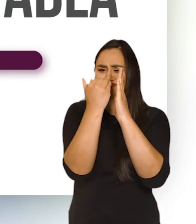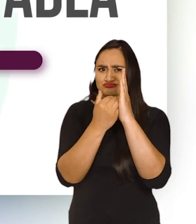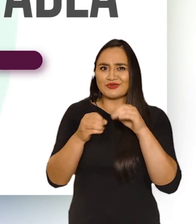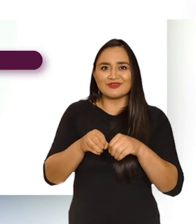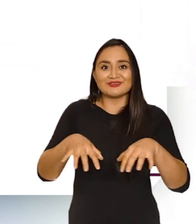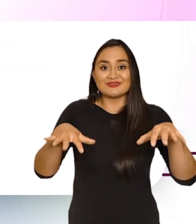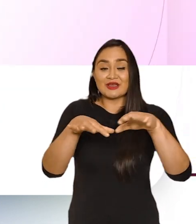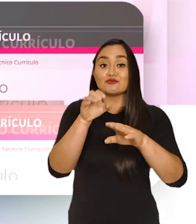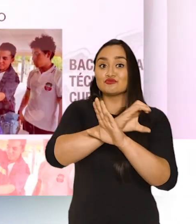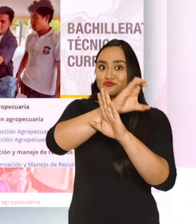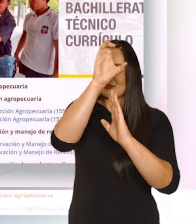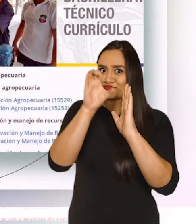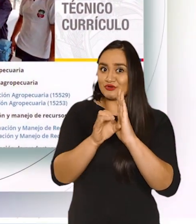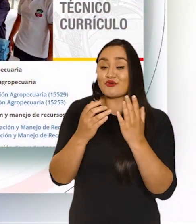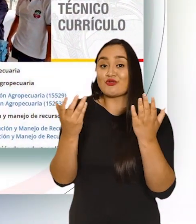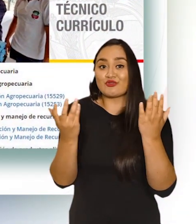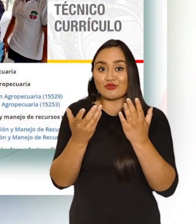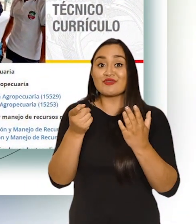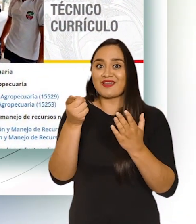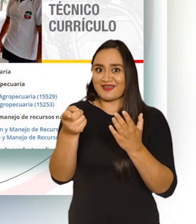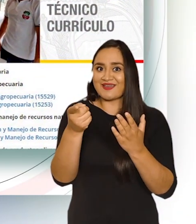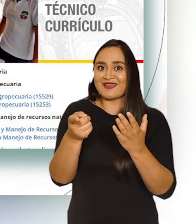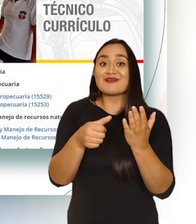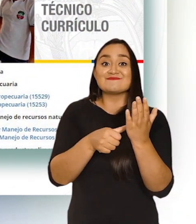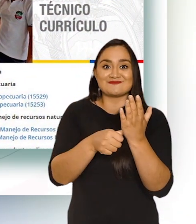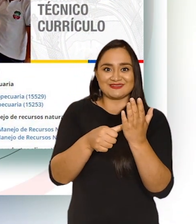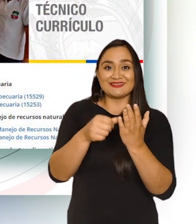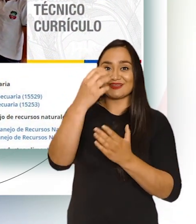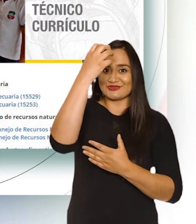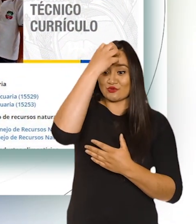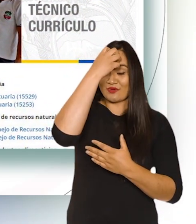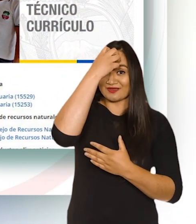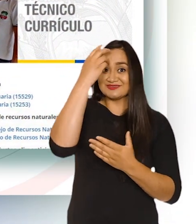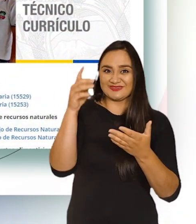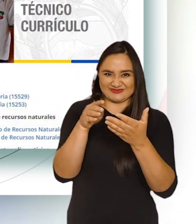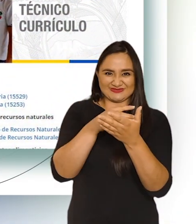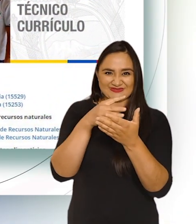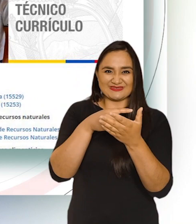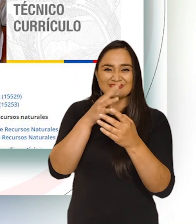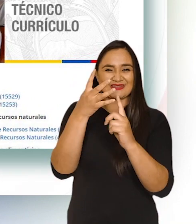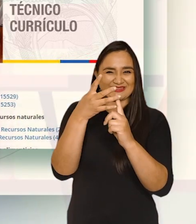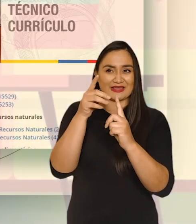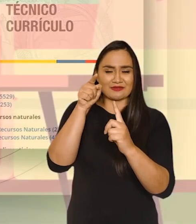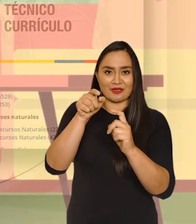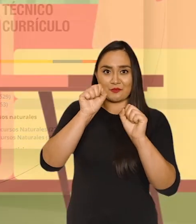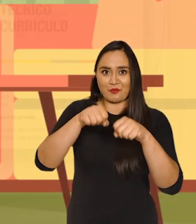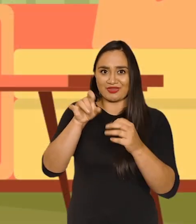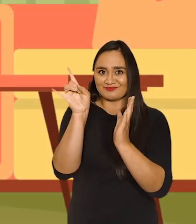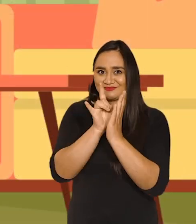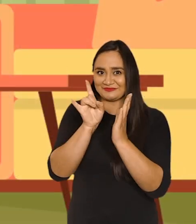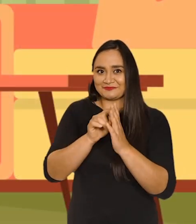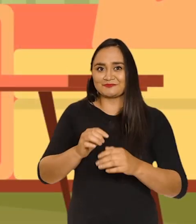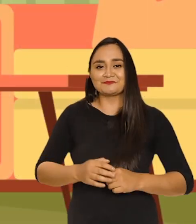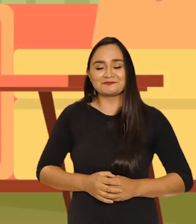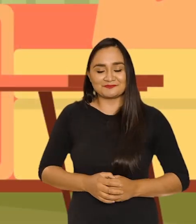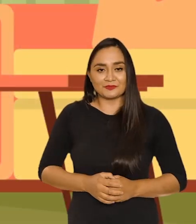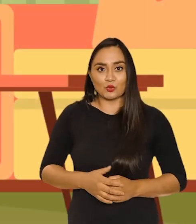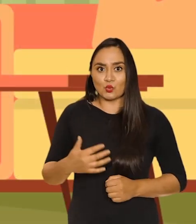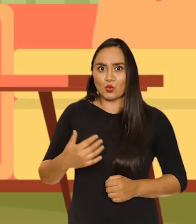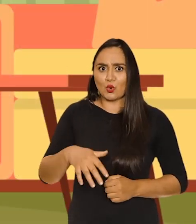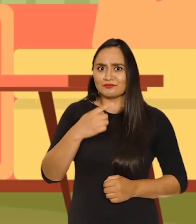enunciados generales del currículo que encontrarás en la página oficial del Ministerio de Educación. ¡Oh,